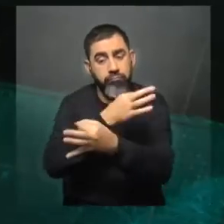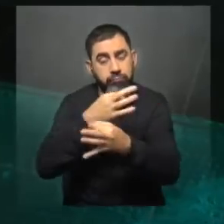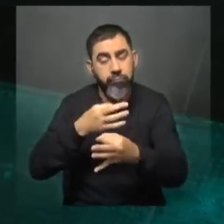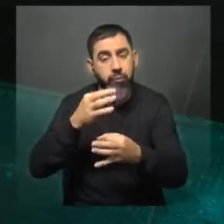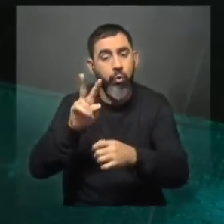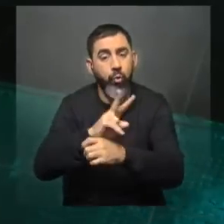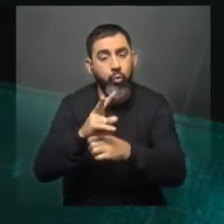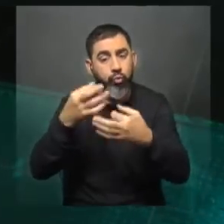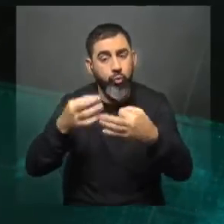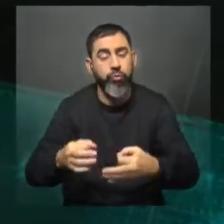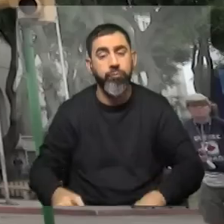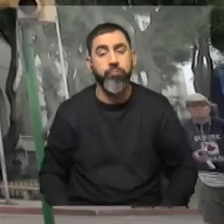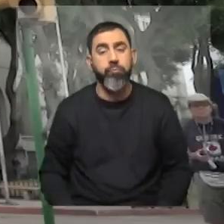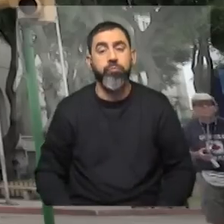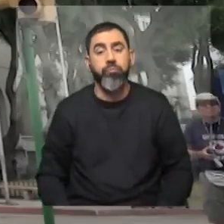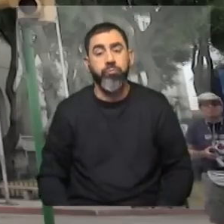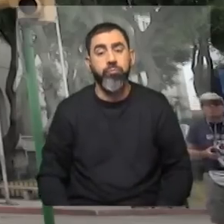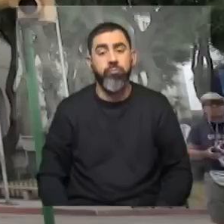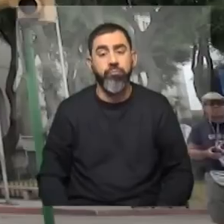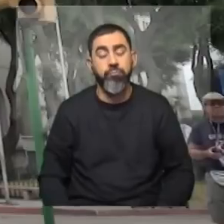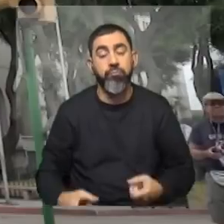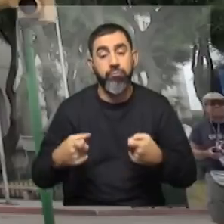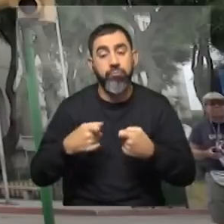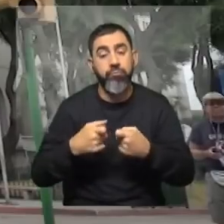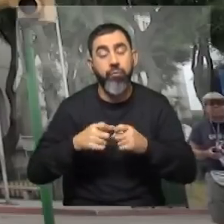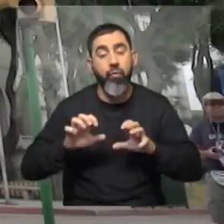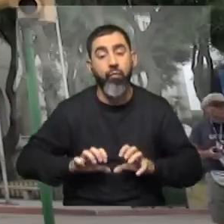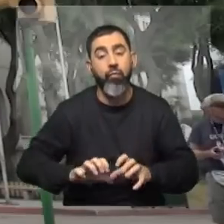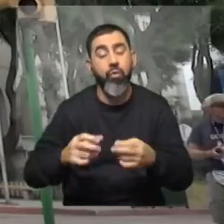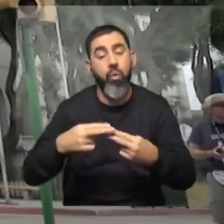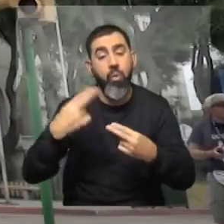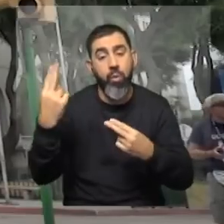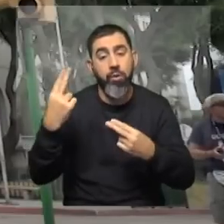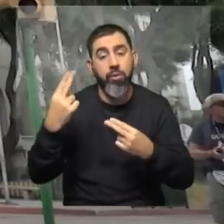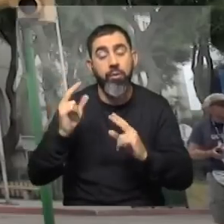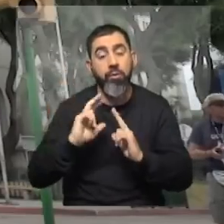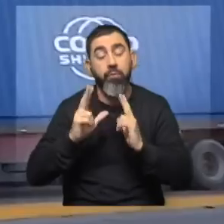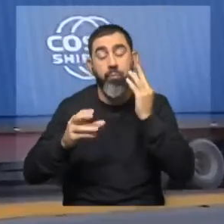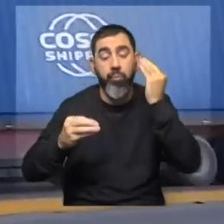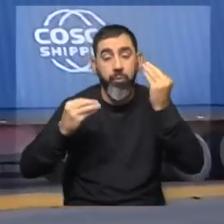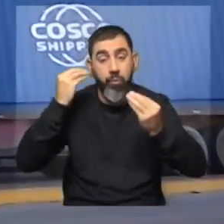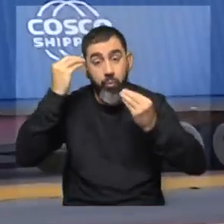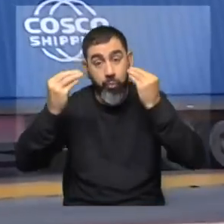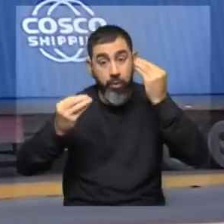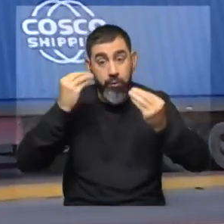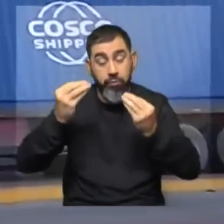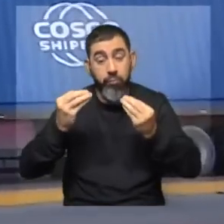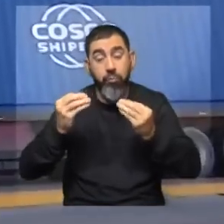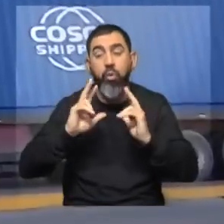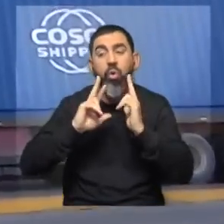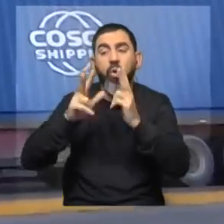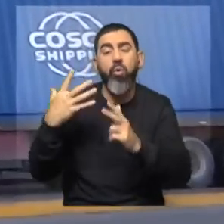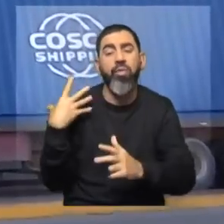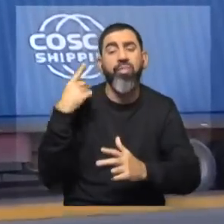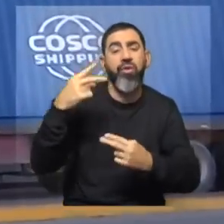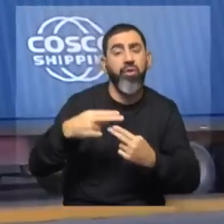a estos controles la asociación de funcionarios aduaneros expresó profunda preocupación sobre los dichos del